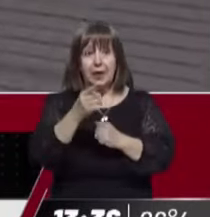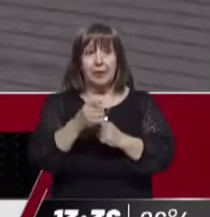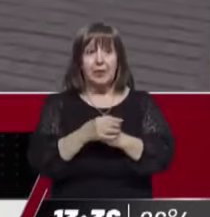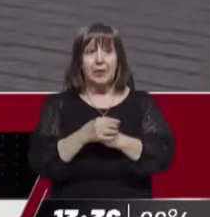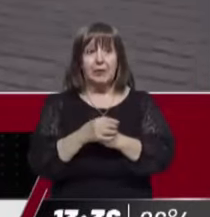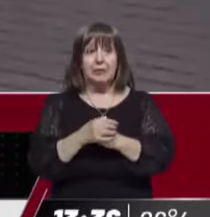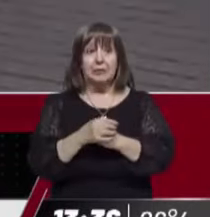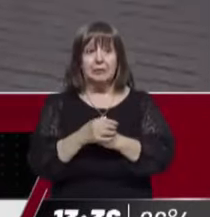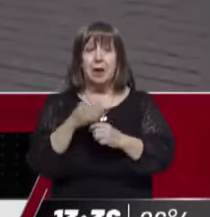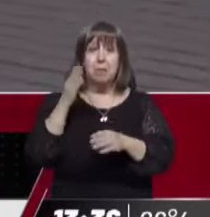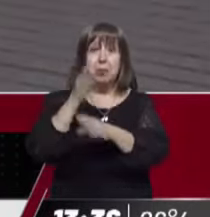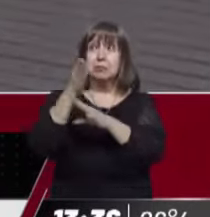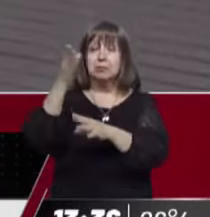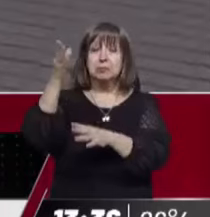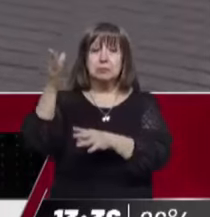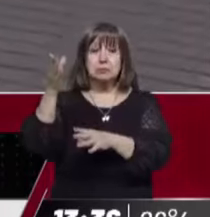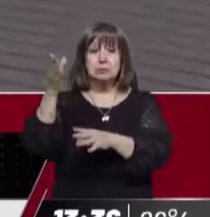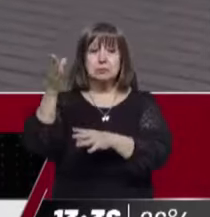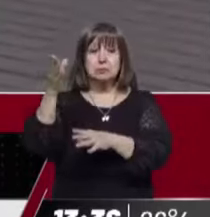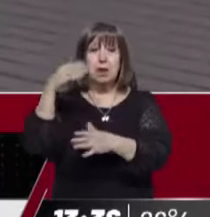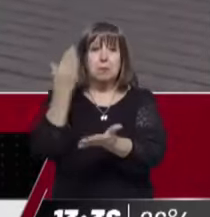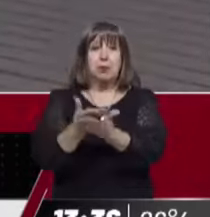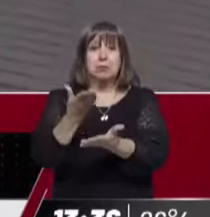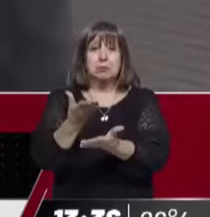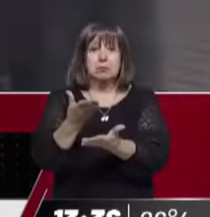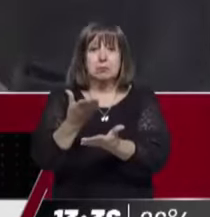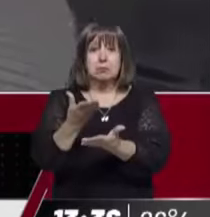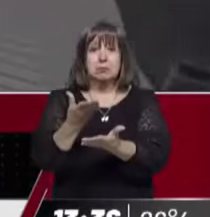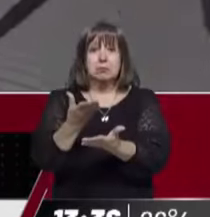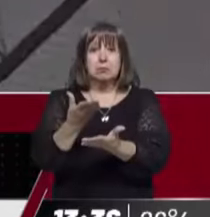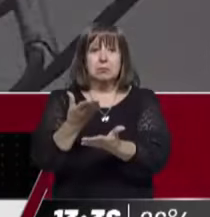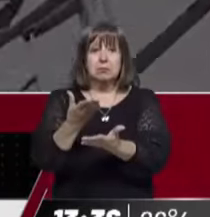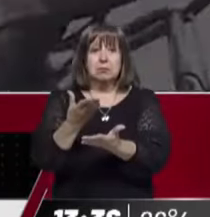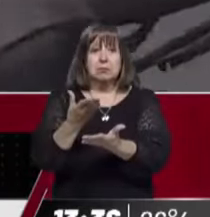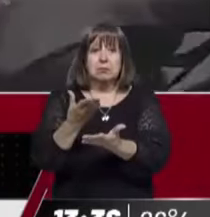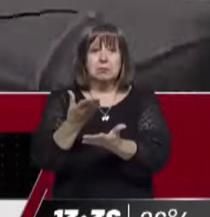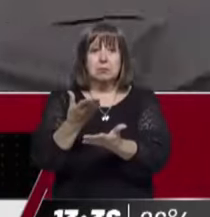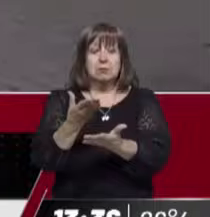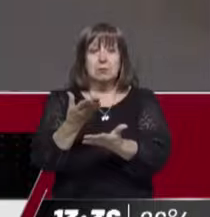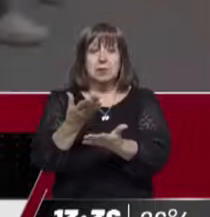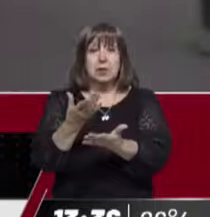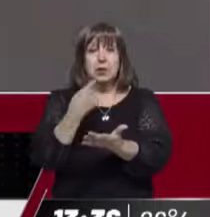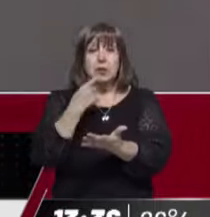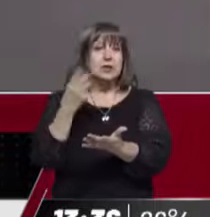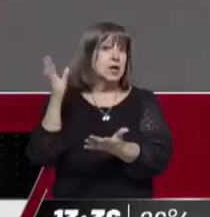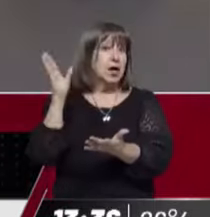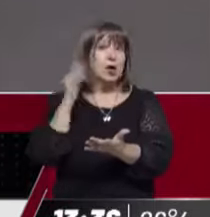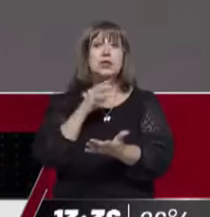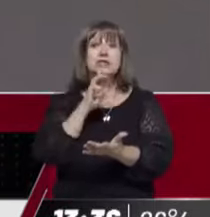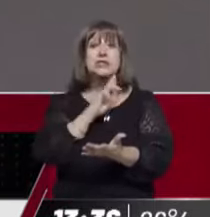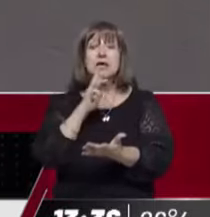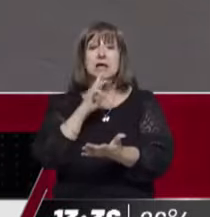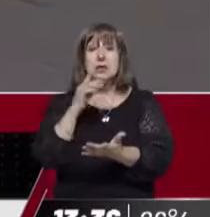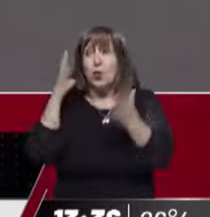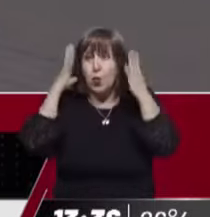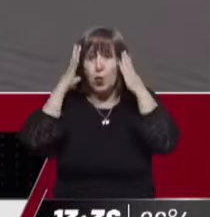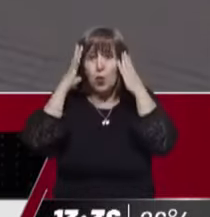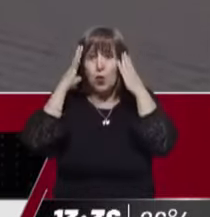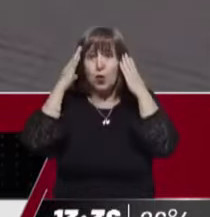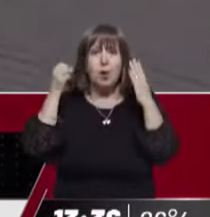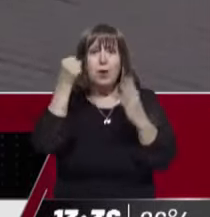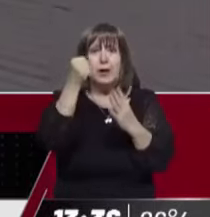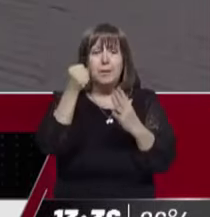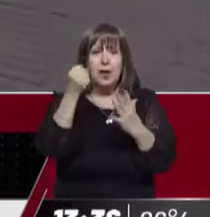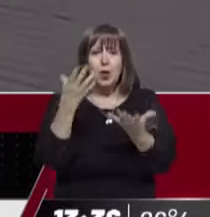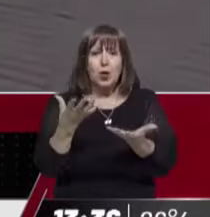acá, como vos decías, desde media mañana. Estuvimos hablando con la directora, por ahora no quieren hablar con la prensa. Ellos dicen que lo que están haciendo es hablar